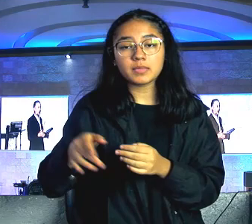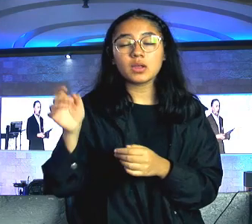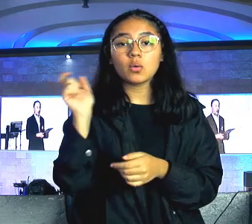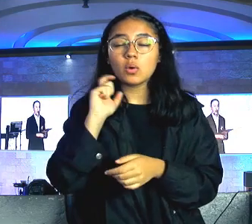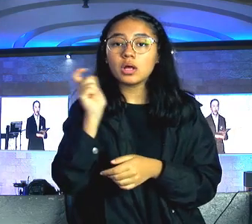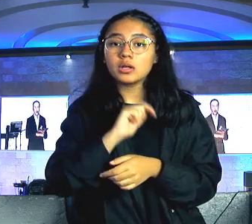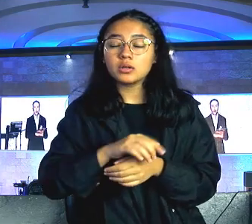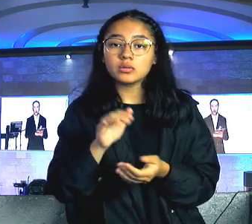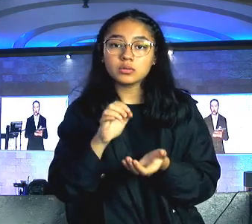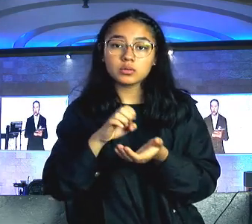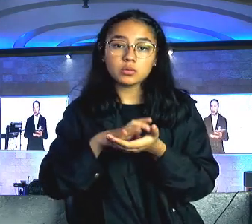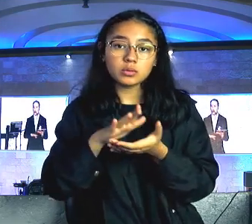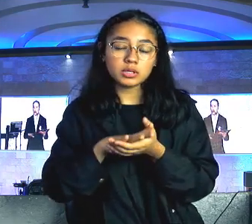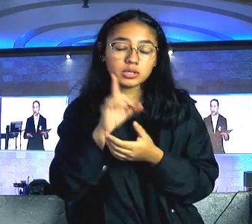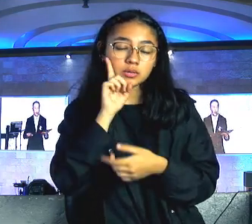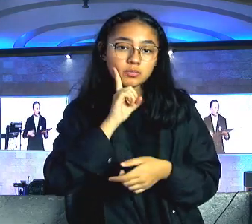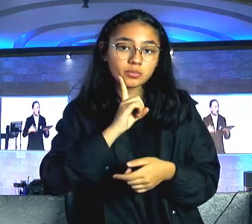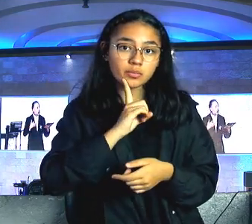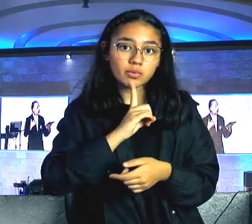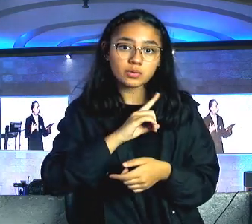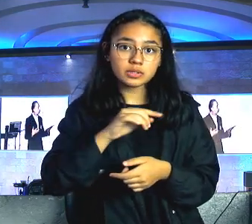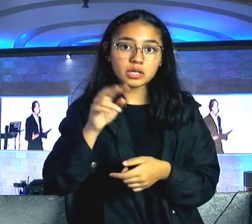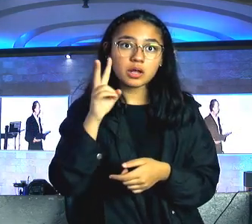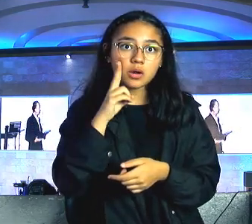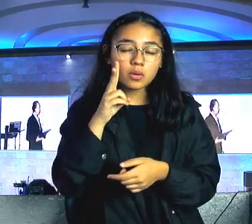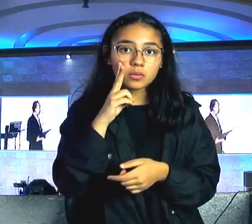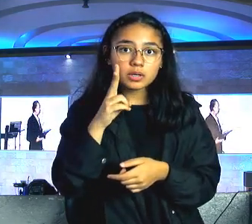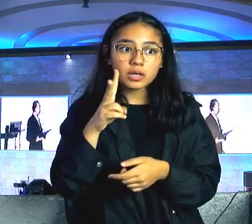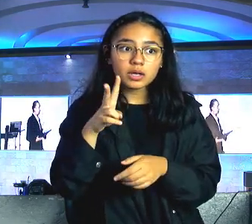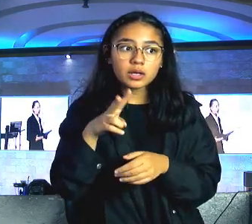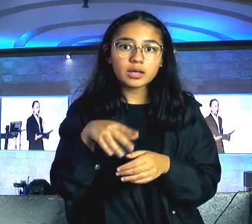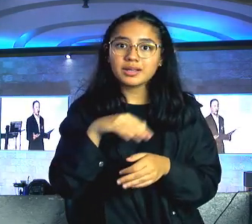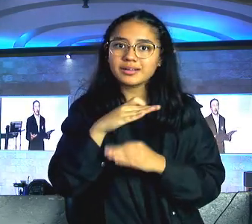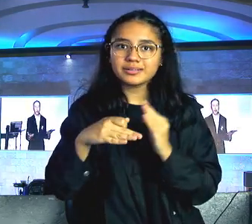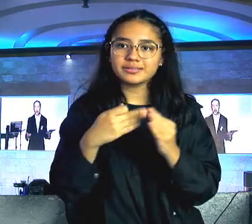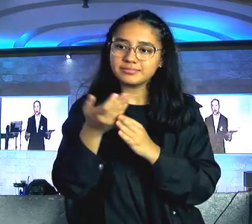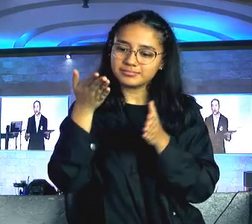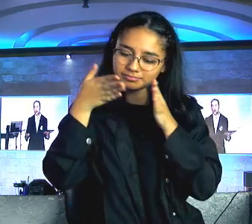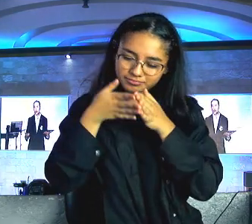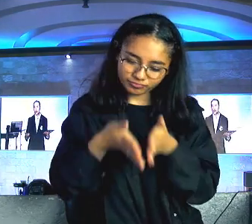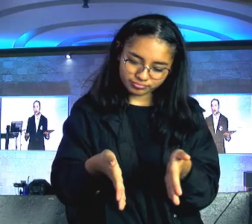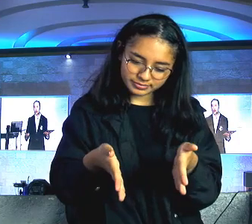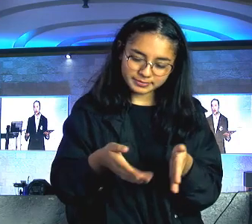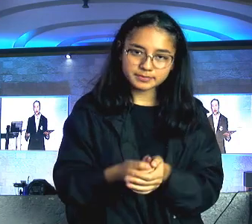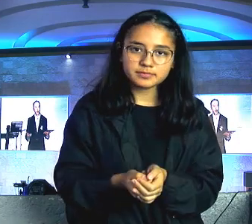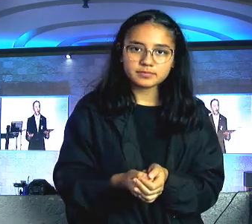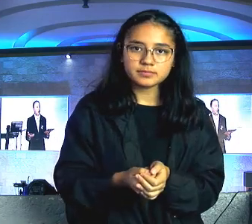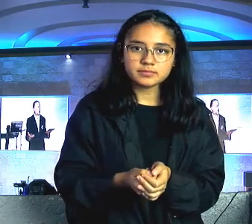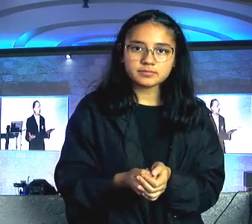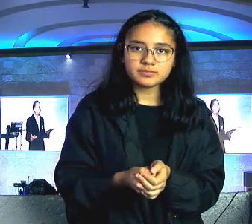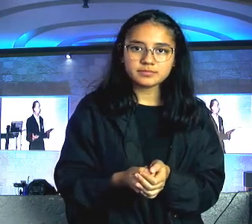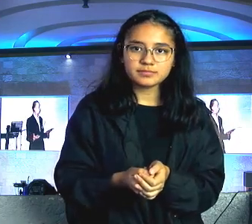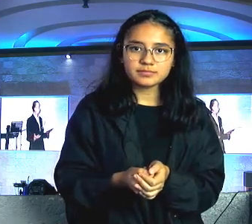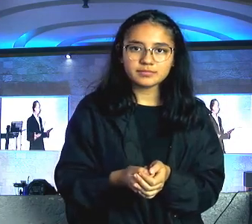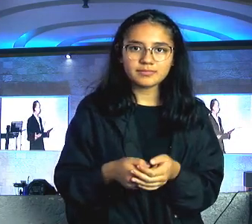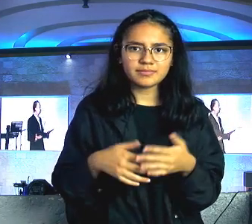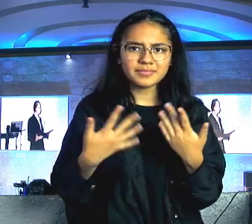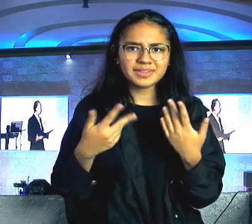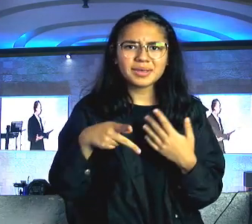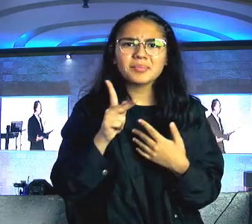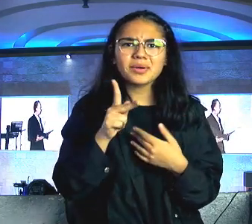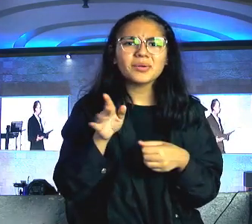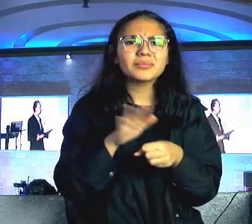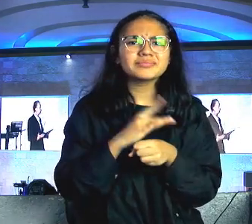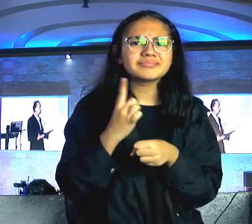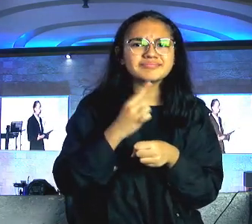desleal, pues se viene todo para abajo. ¿Y por qué Dios lo permitió? Ah, ya, espérame. No me salgas con que ¿por qué Dios lo